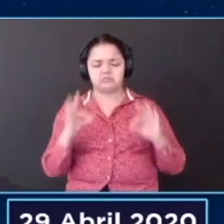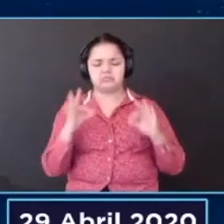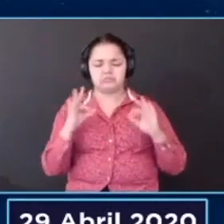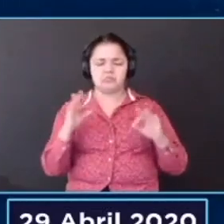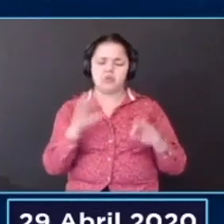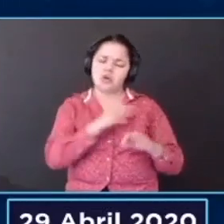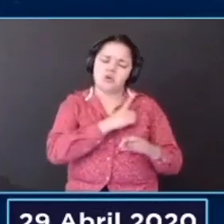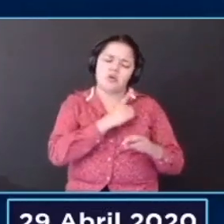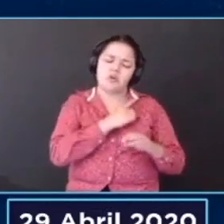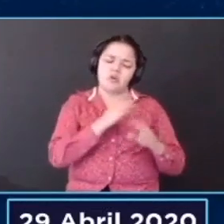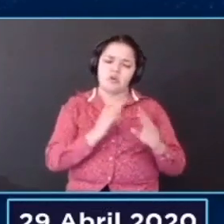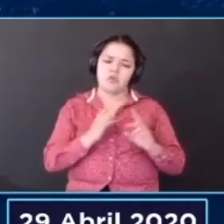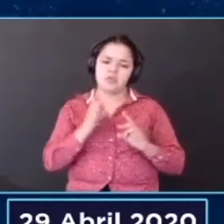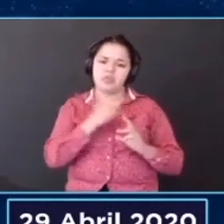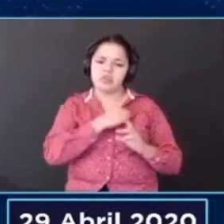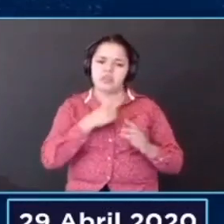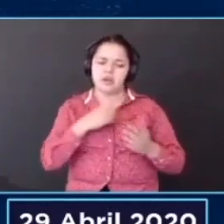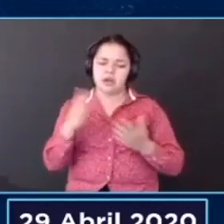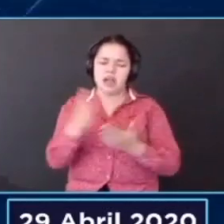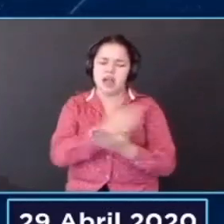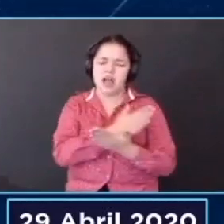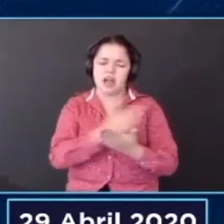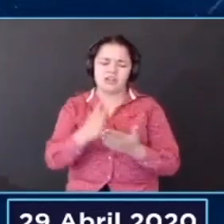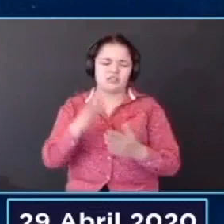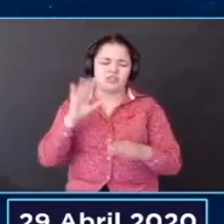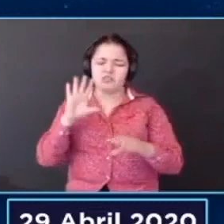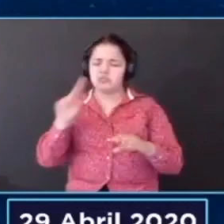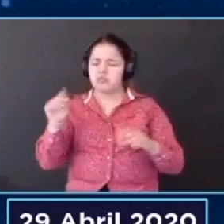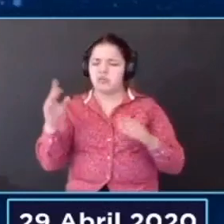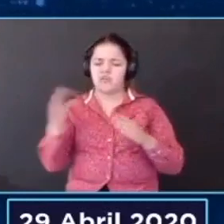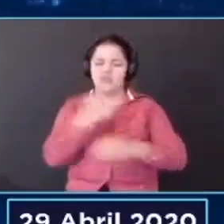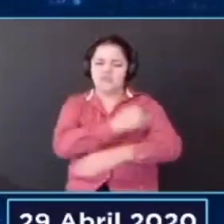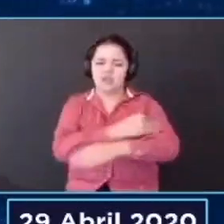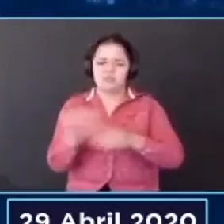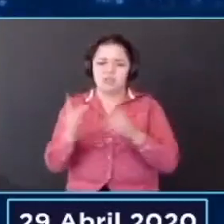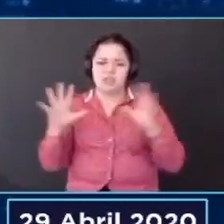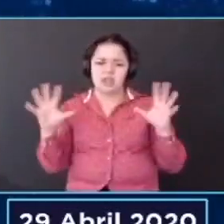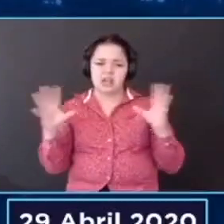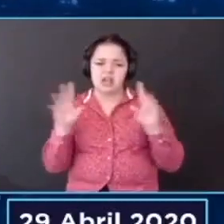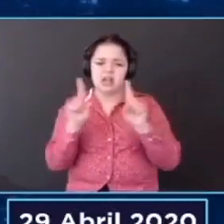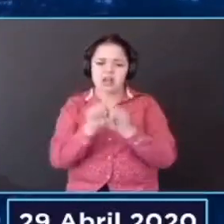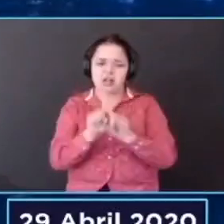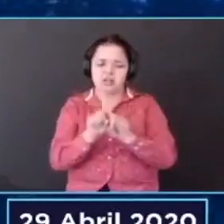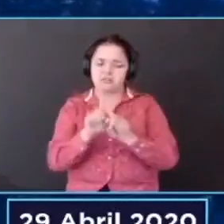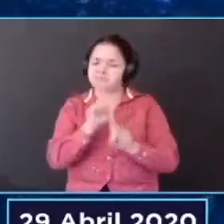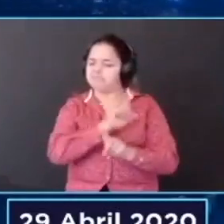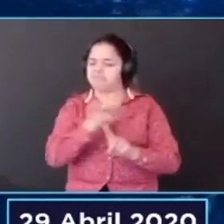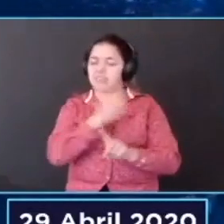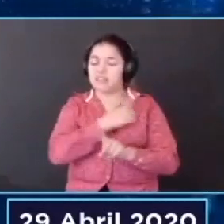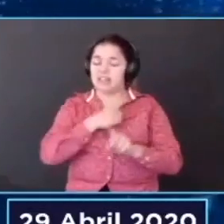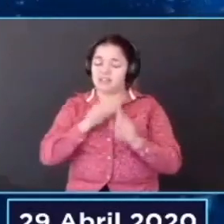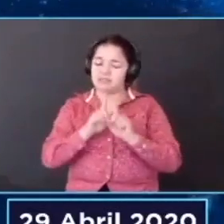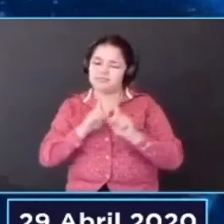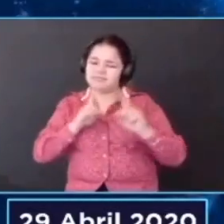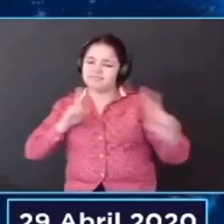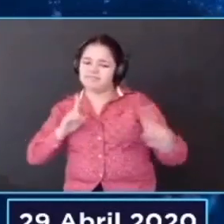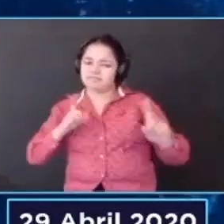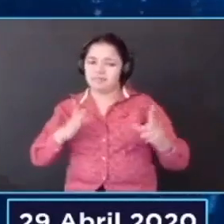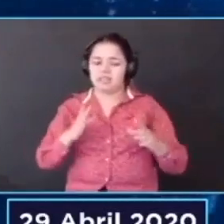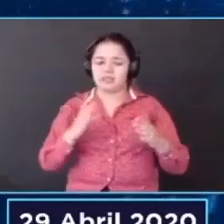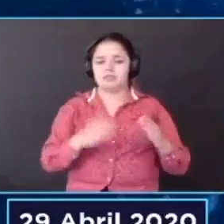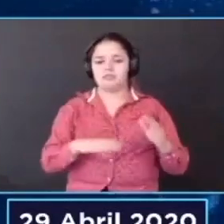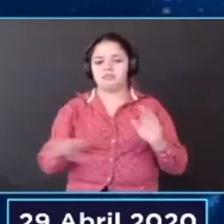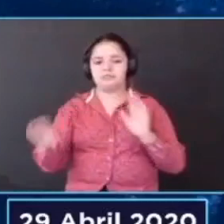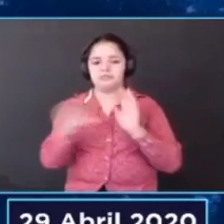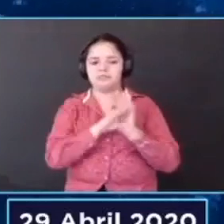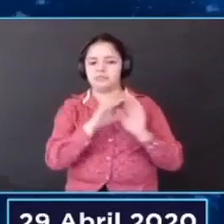cubrebocas, no saliendo para nada, no teniendo contacto con sus personas en el hogar. Y deben estar 14